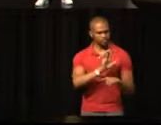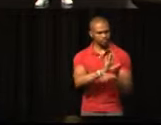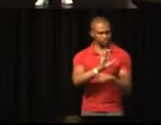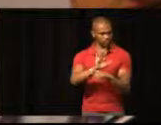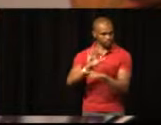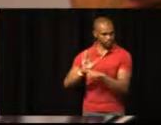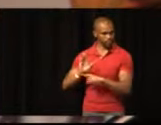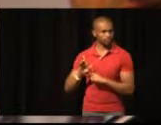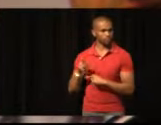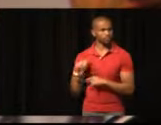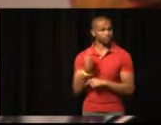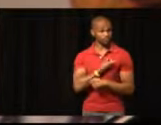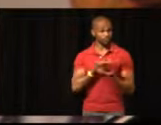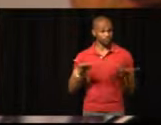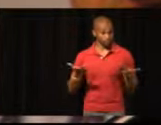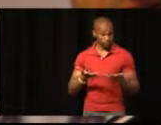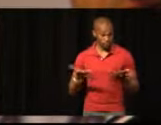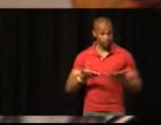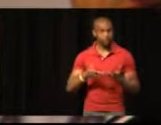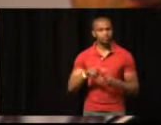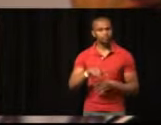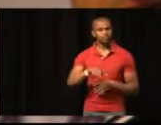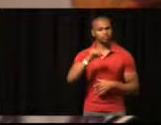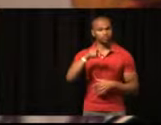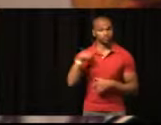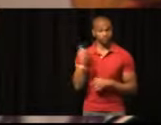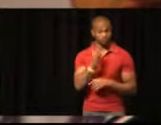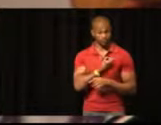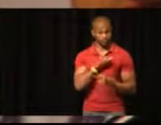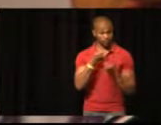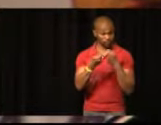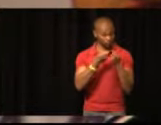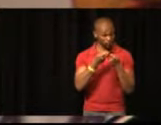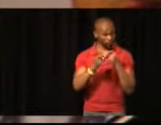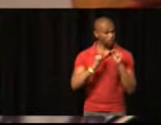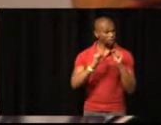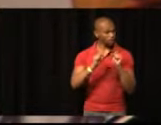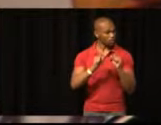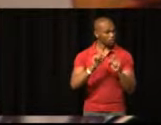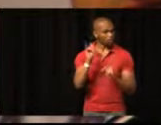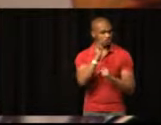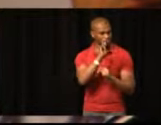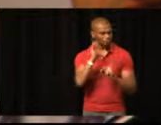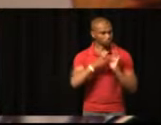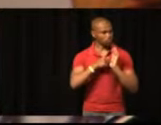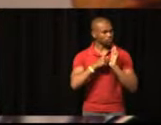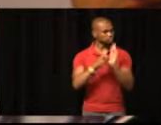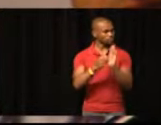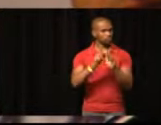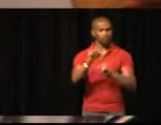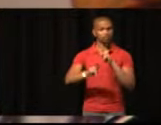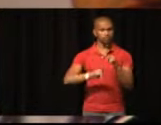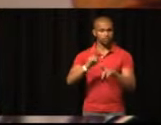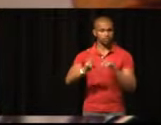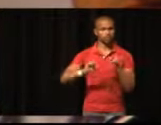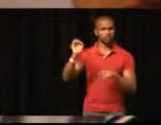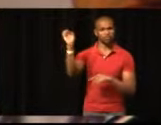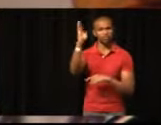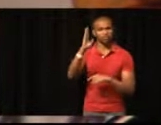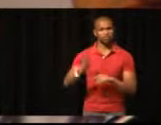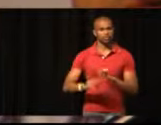y ayuda. Y nosotros salimos hoy, cuando termina la definición, de que nuestra cobertura iba a ser una cobertura para mostrar el pueblo